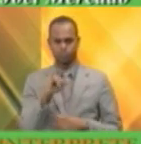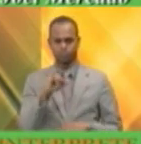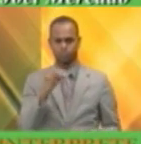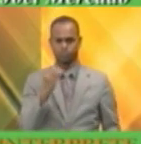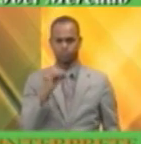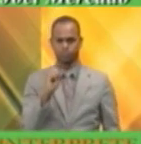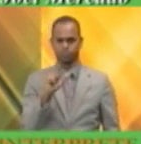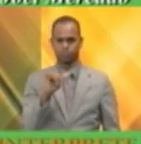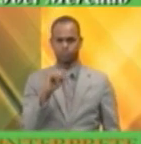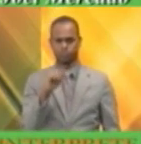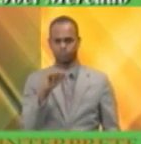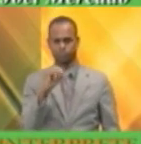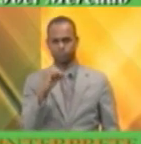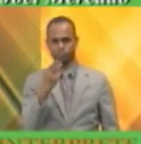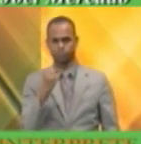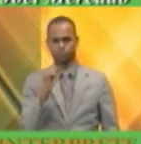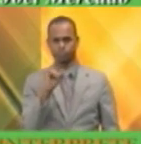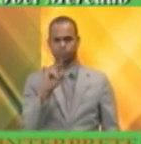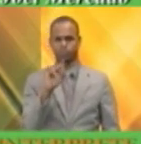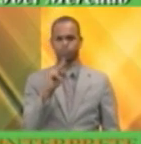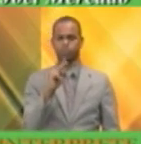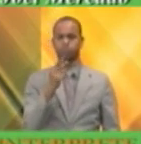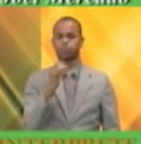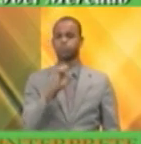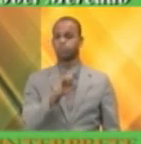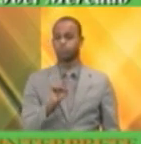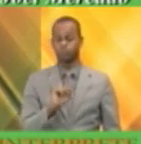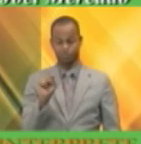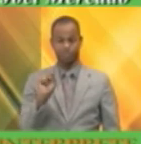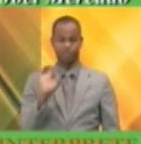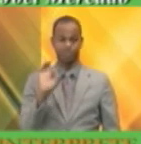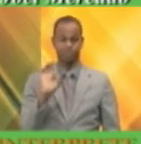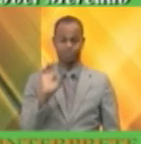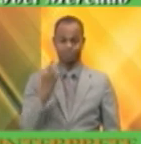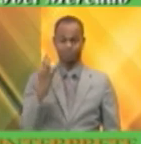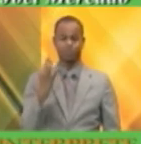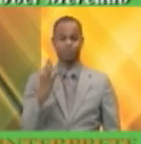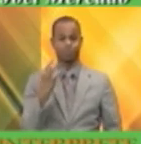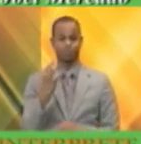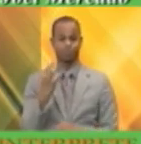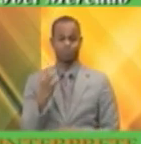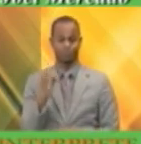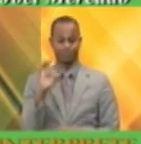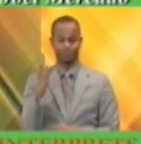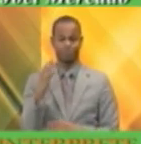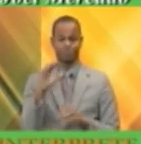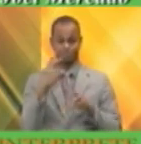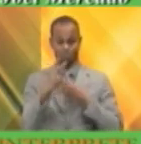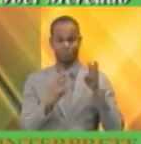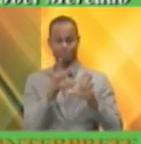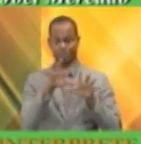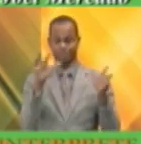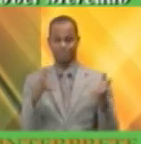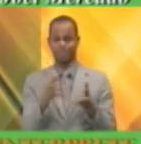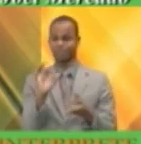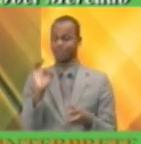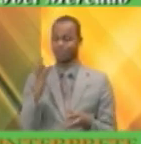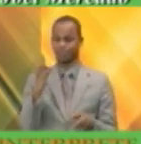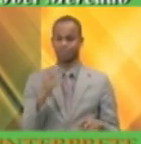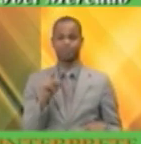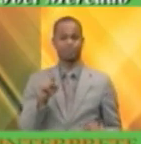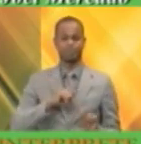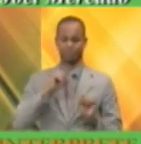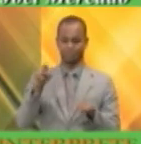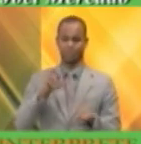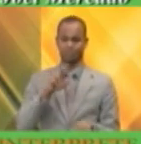Hernández, el noveno del mundo. Vuelve Joselito para Río ahora. Sí, el noveno del mundo. Él no ha ido a Río. Él no ha ido. No,